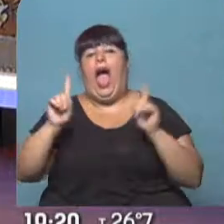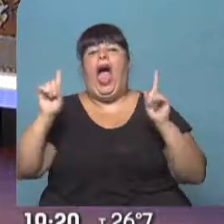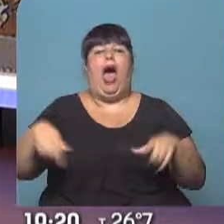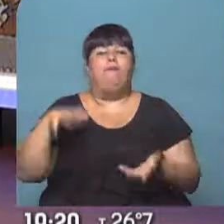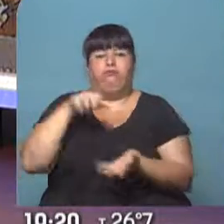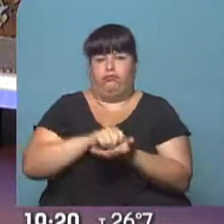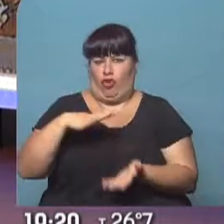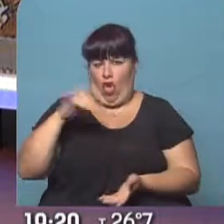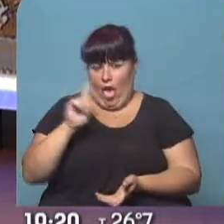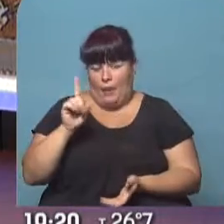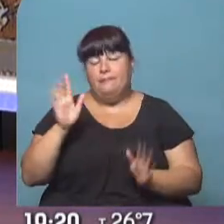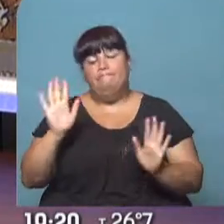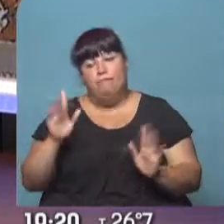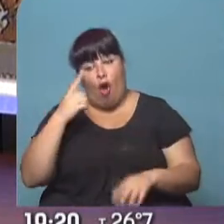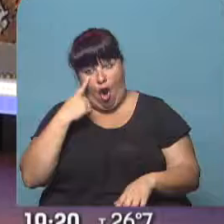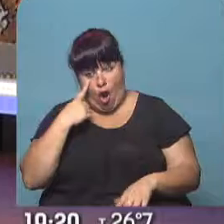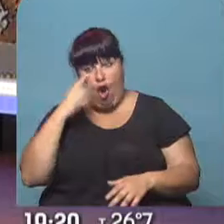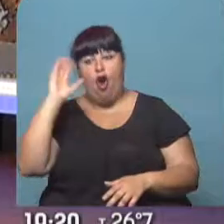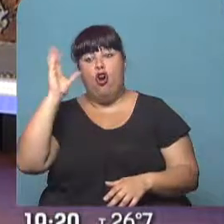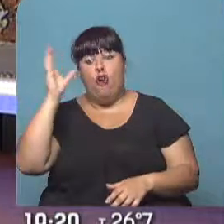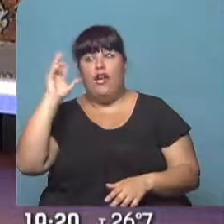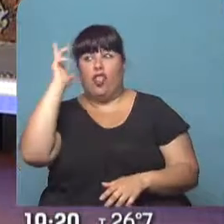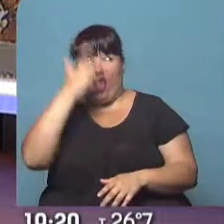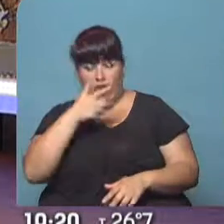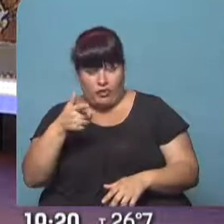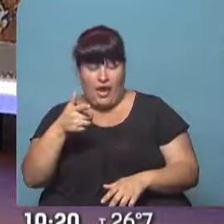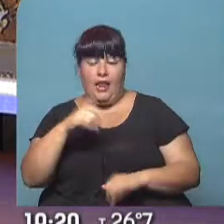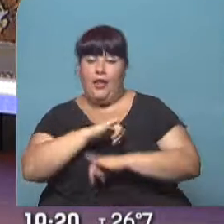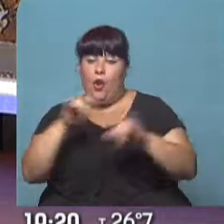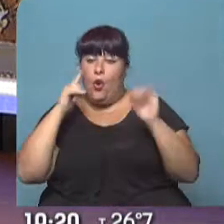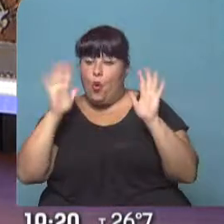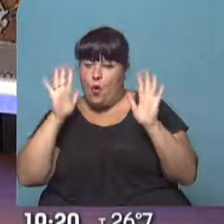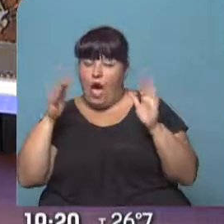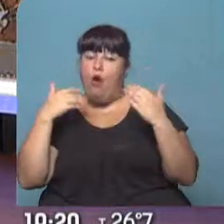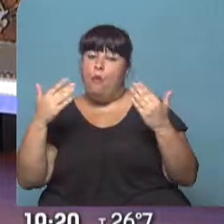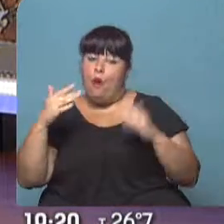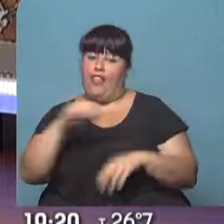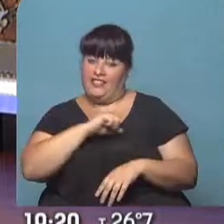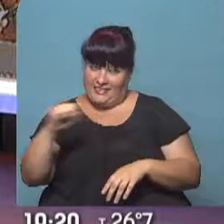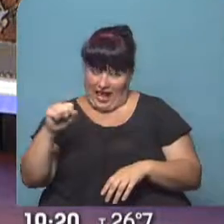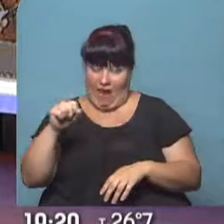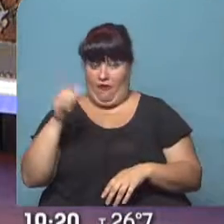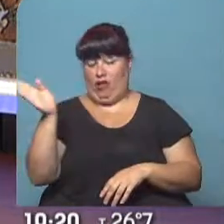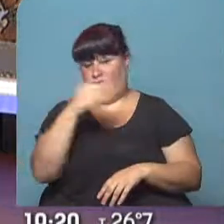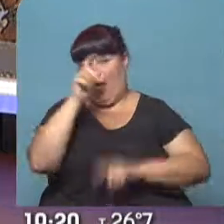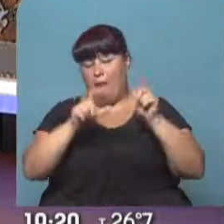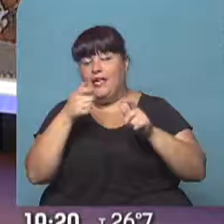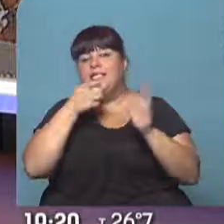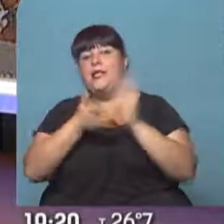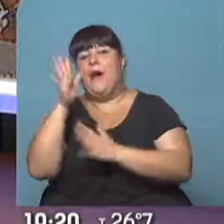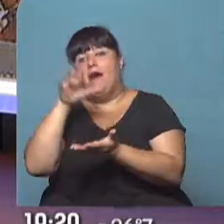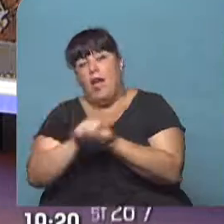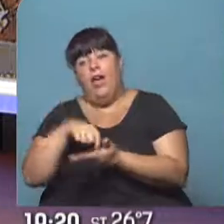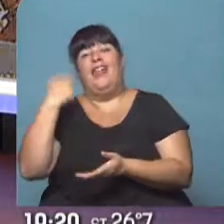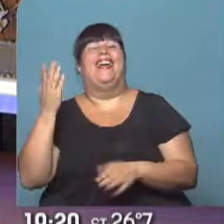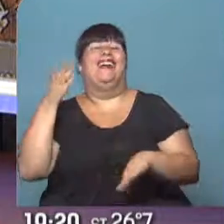todavía reservas hoteleras. Y atención, porque la Confederación Hotelera está advirtiendo de posibles estafas a todos aquellos a la hora de hacer una reserva y